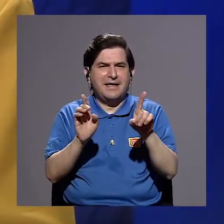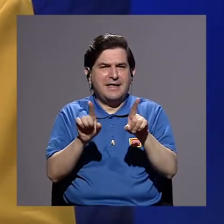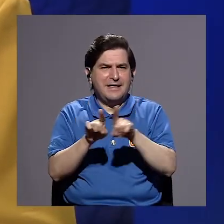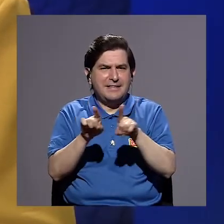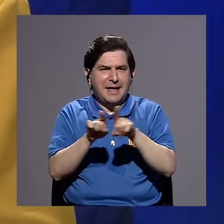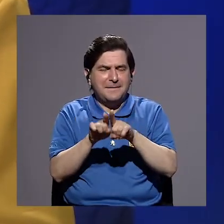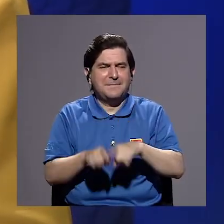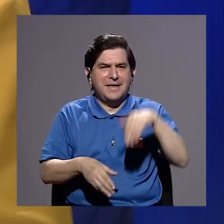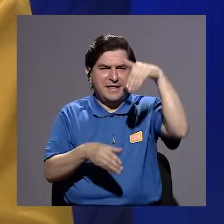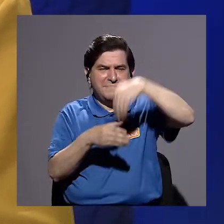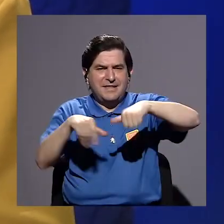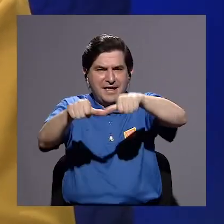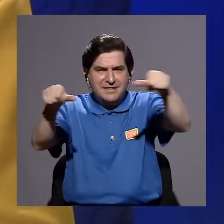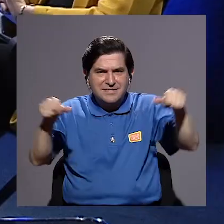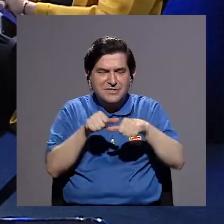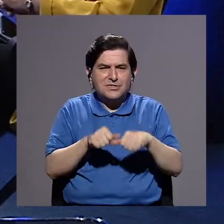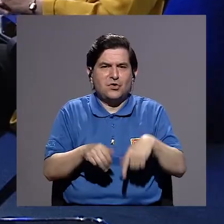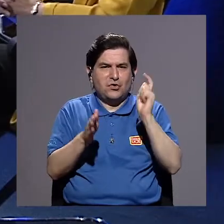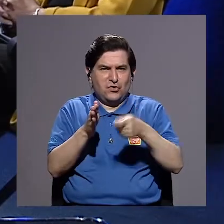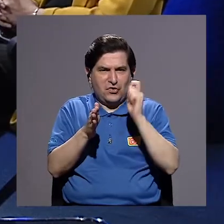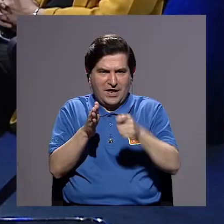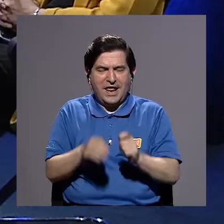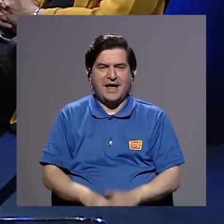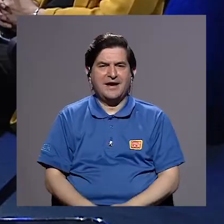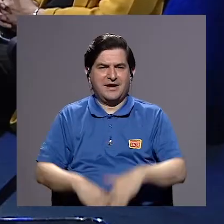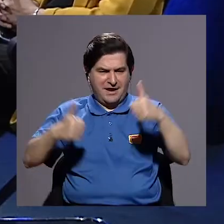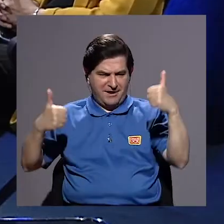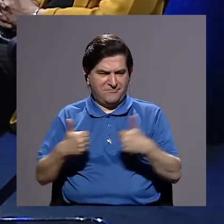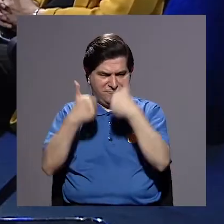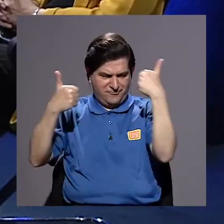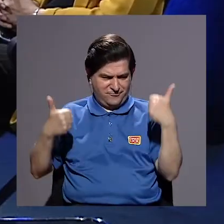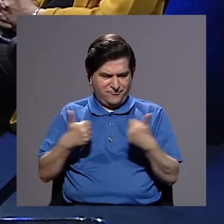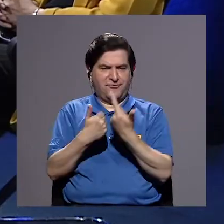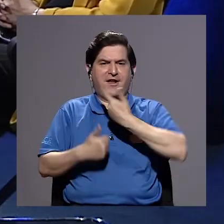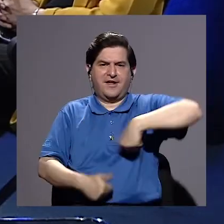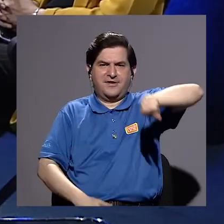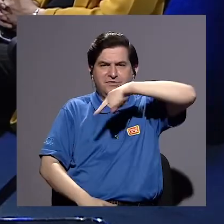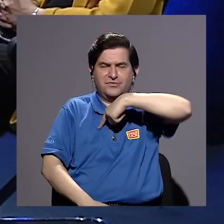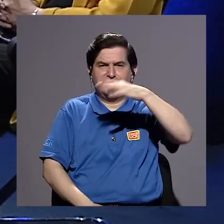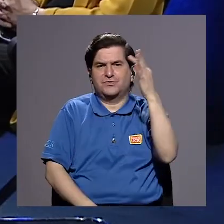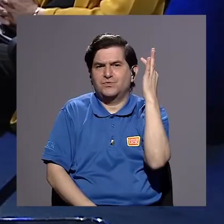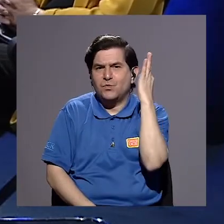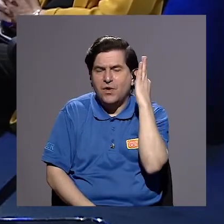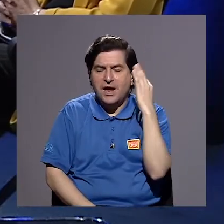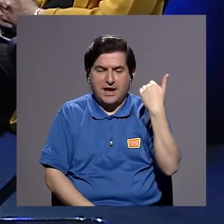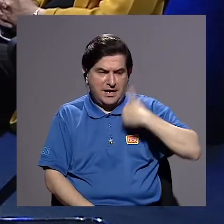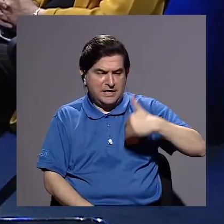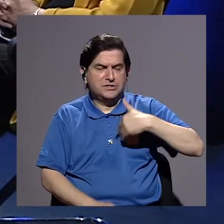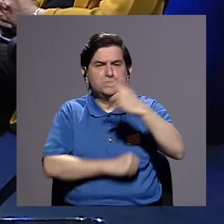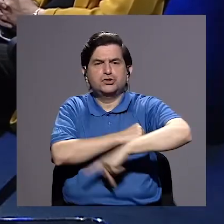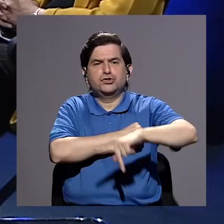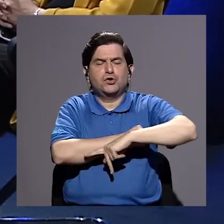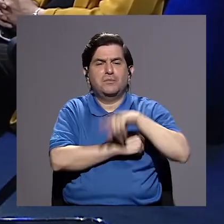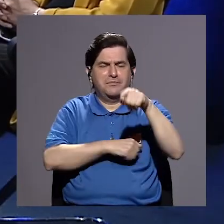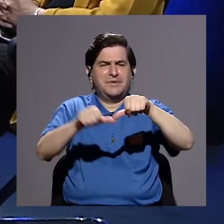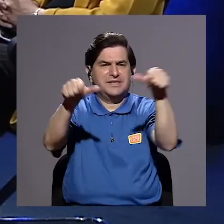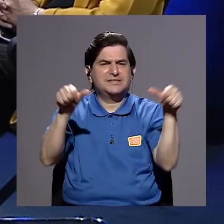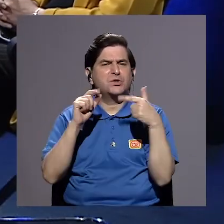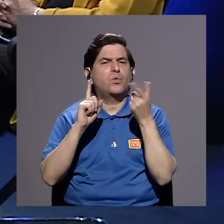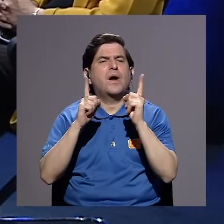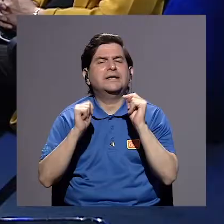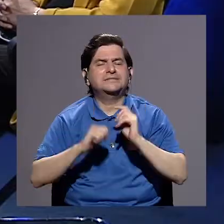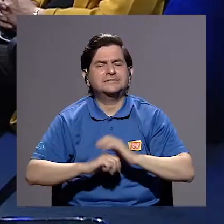derecho? ¿Cuáles son los retos que nos corresponden a las mujeres y hombres de este país en ese